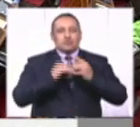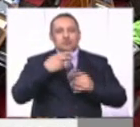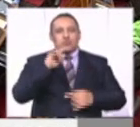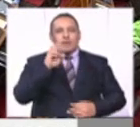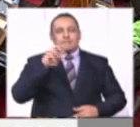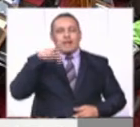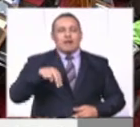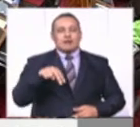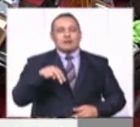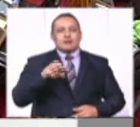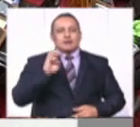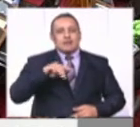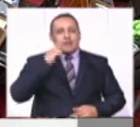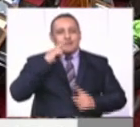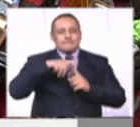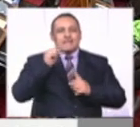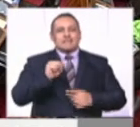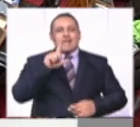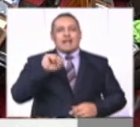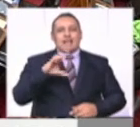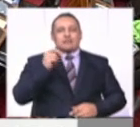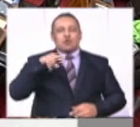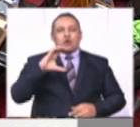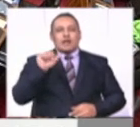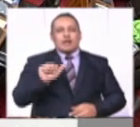hamán Mita alanoca